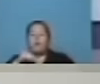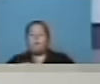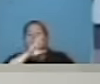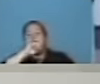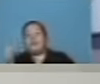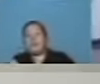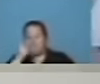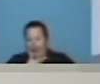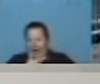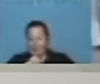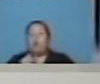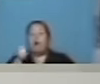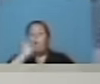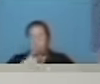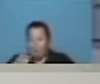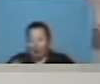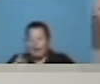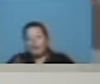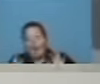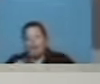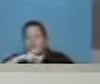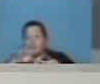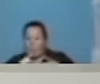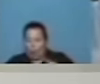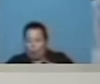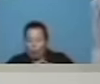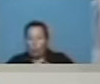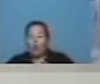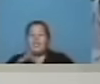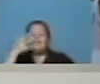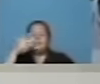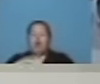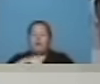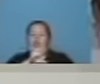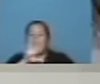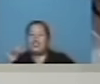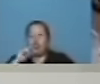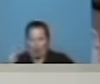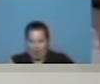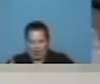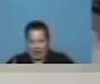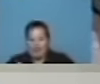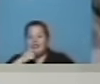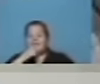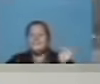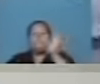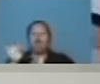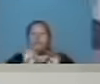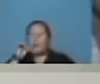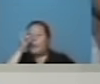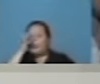que Macri, porque Mauricio quedó ahí en segundo lugar con 5.500.000. Si hablamos en